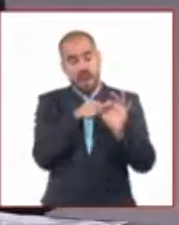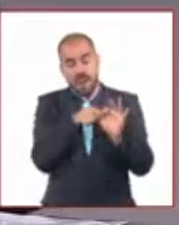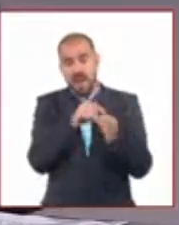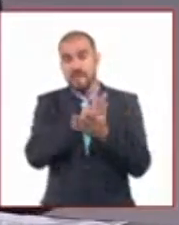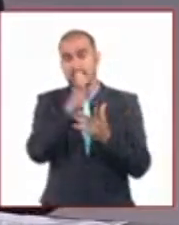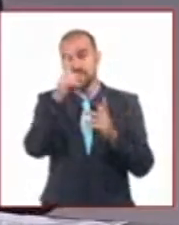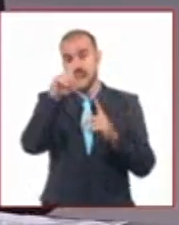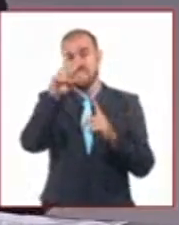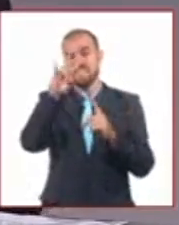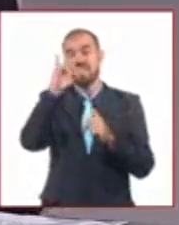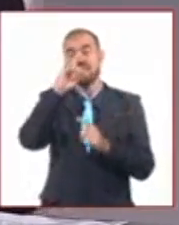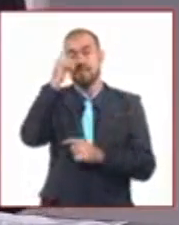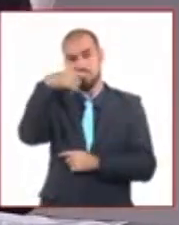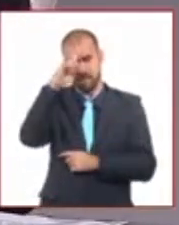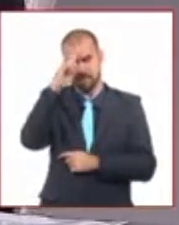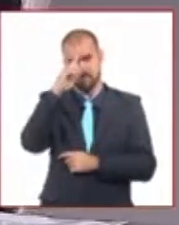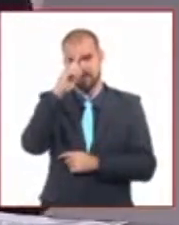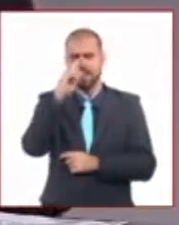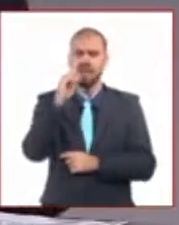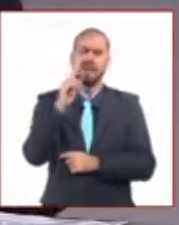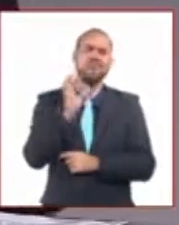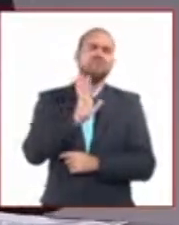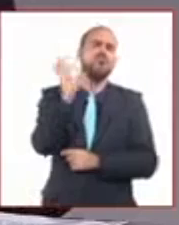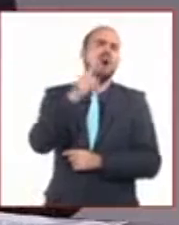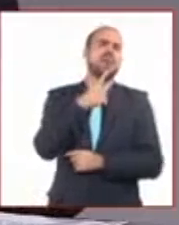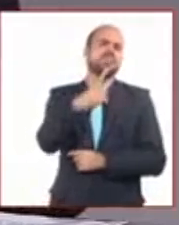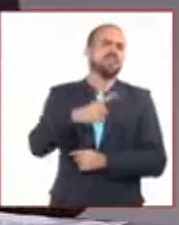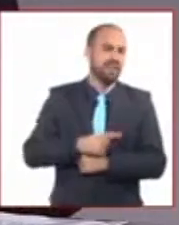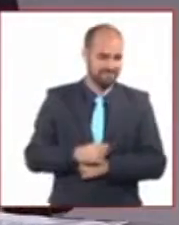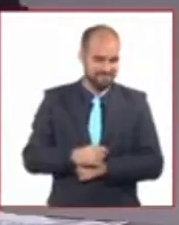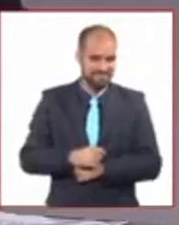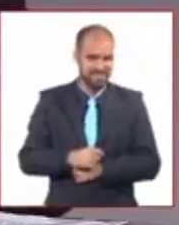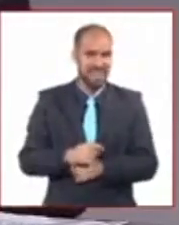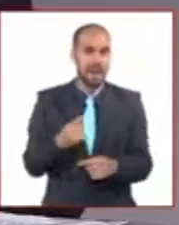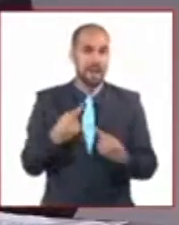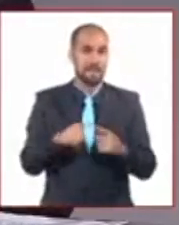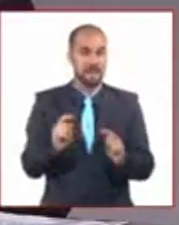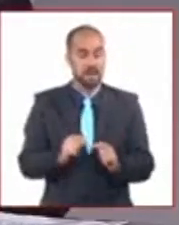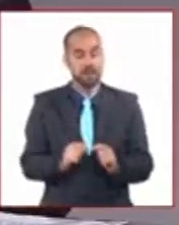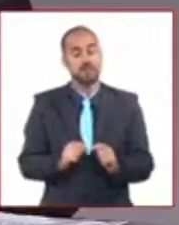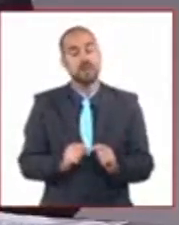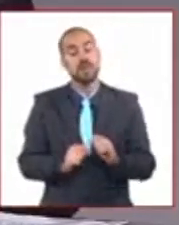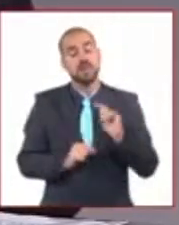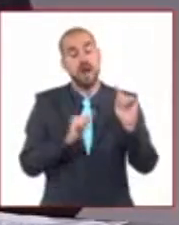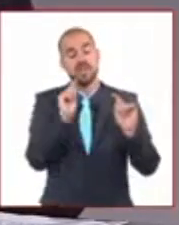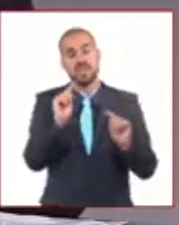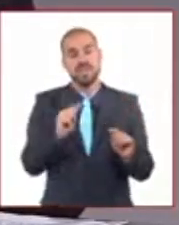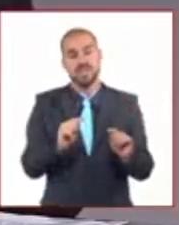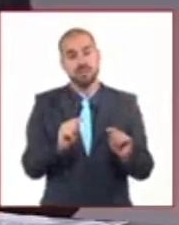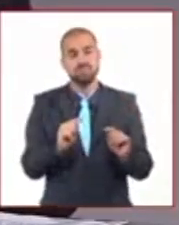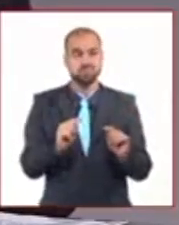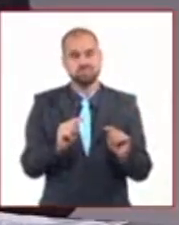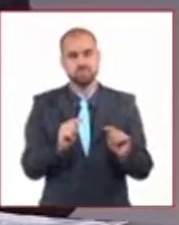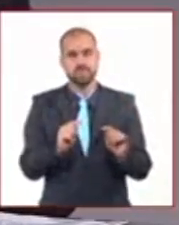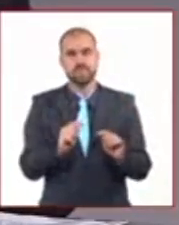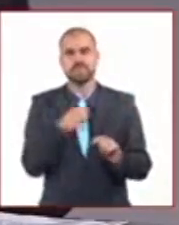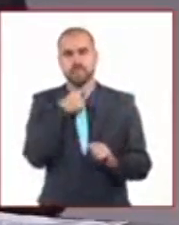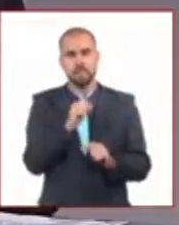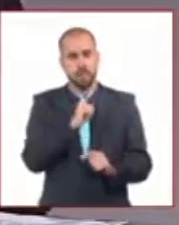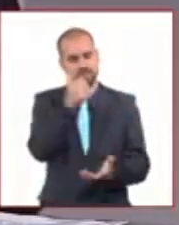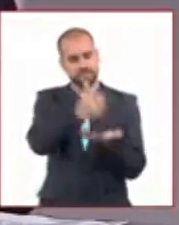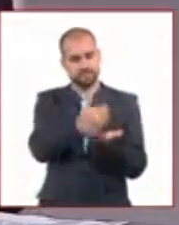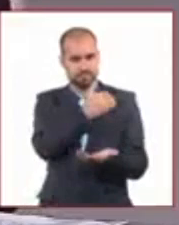se dice o casi nunca se dice se dice pero que ocupa un espacio geográfico mucho mayor que la sentina hay una base de la otan en la guayana francesa